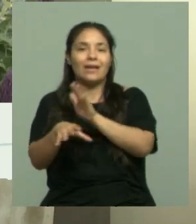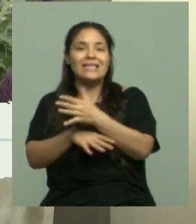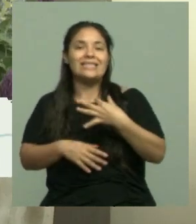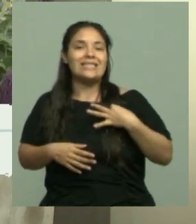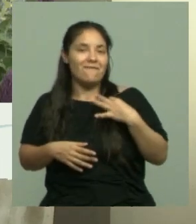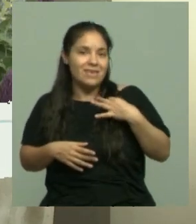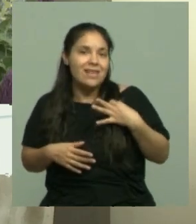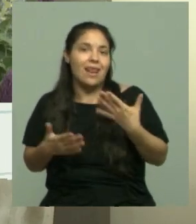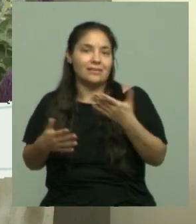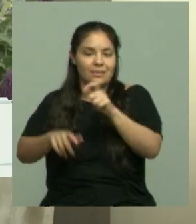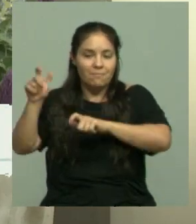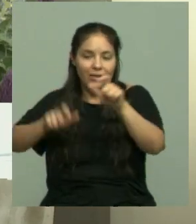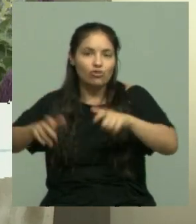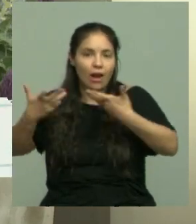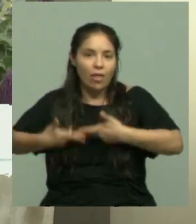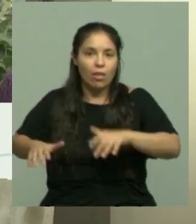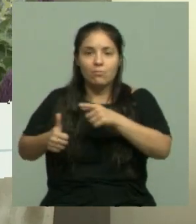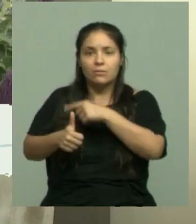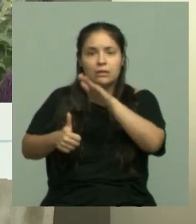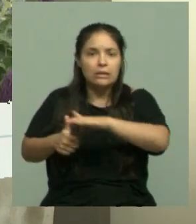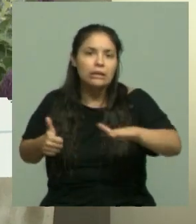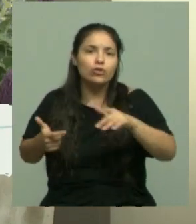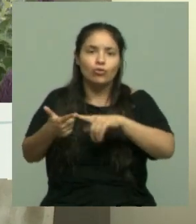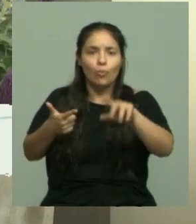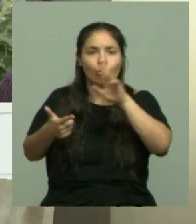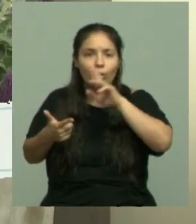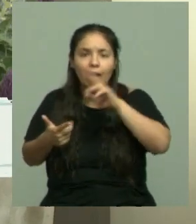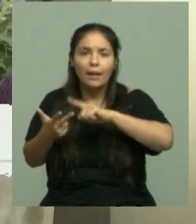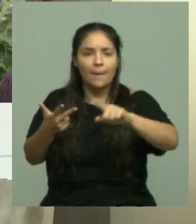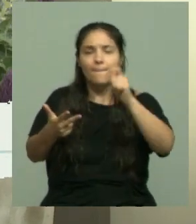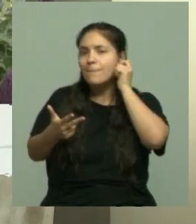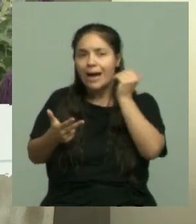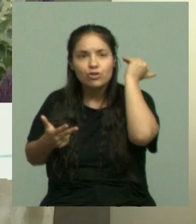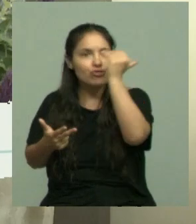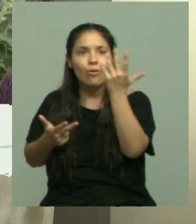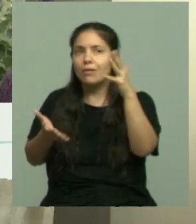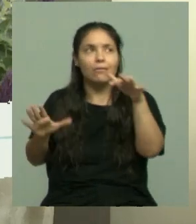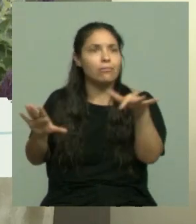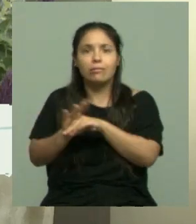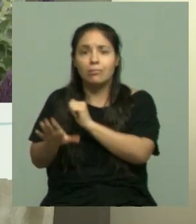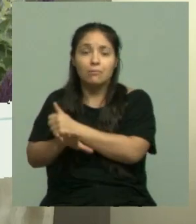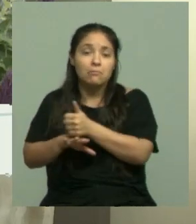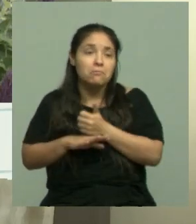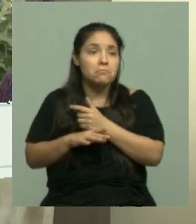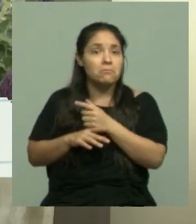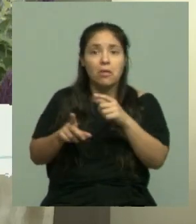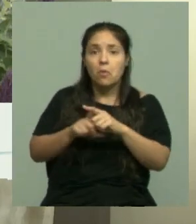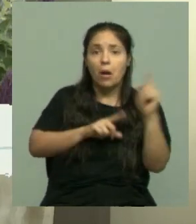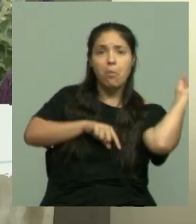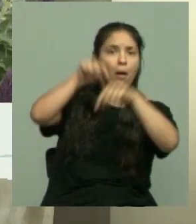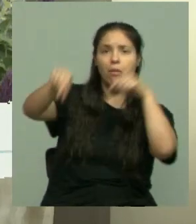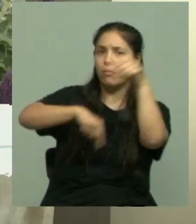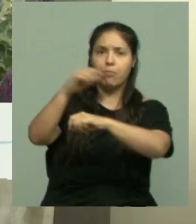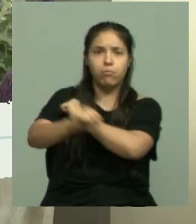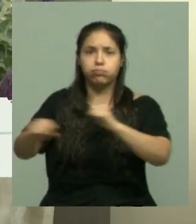de mujeres, de personas mayores que han sido las que han quedado en el medio de este conflicto. ¿Y por qué te digo esto? Porque también en